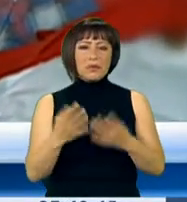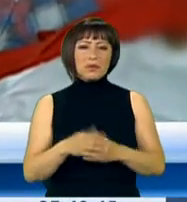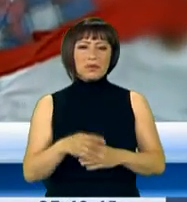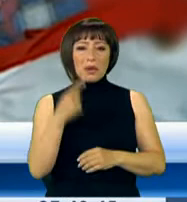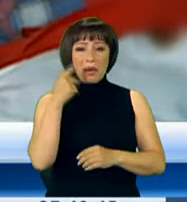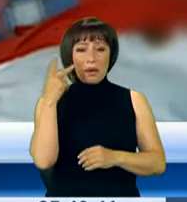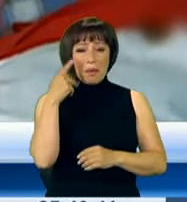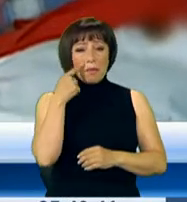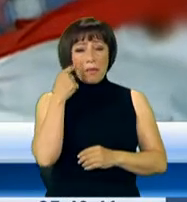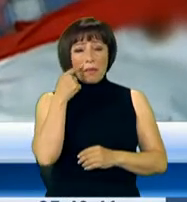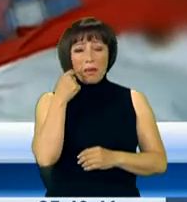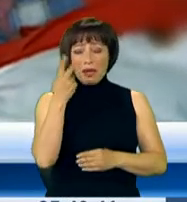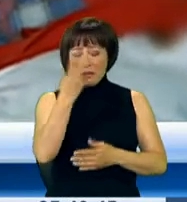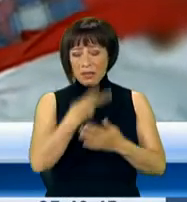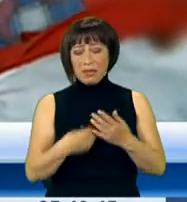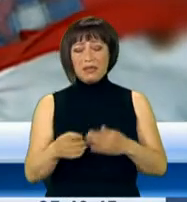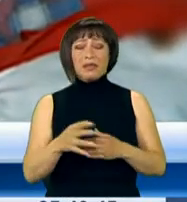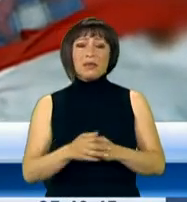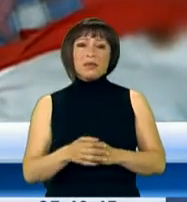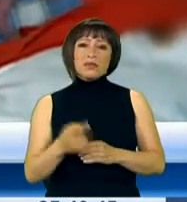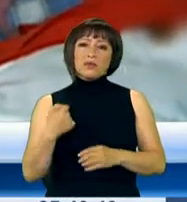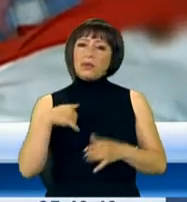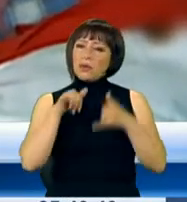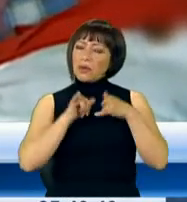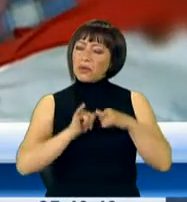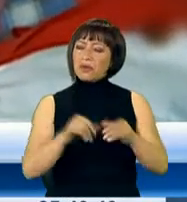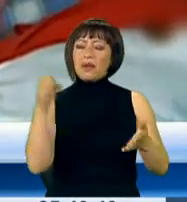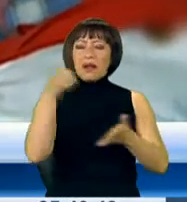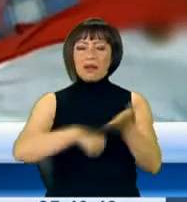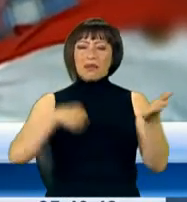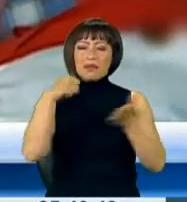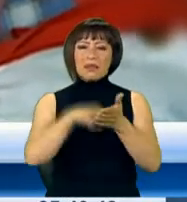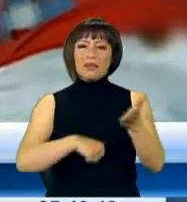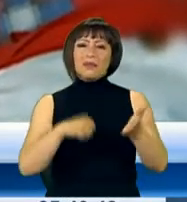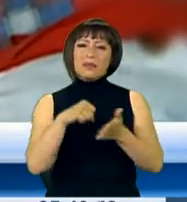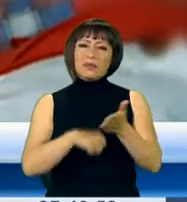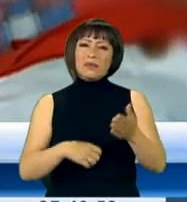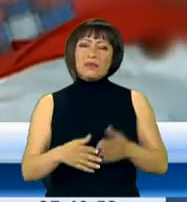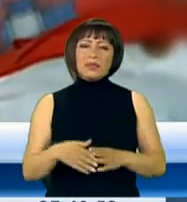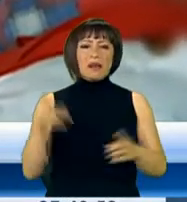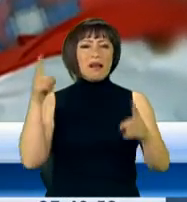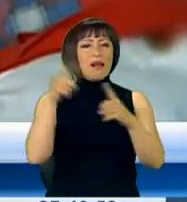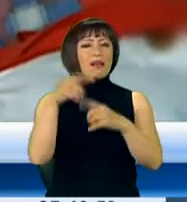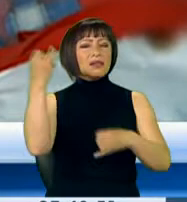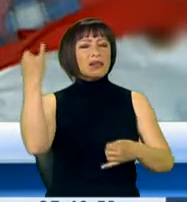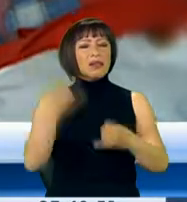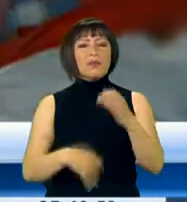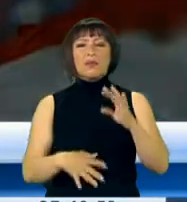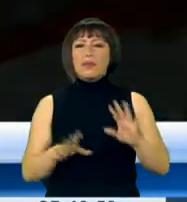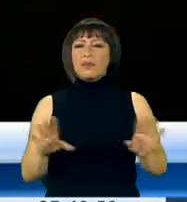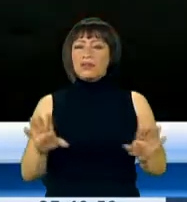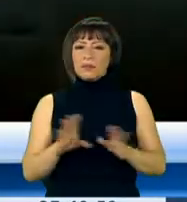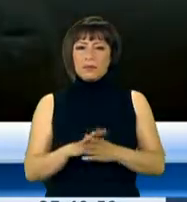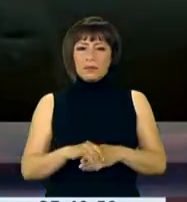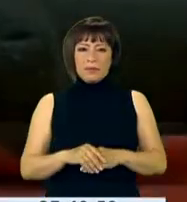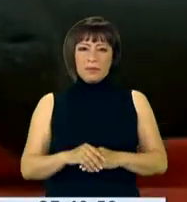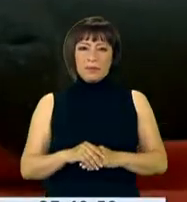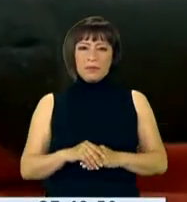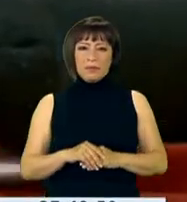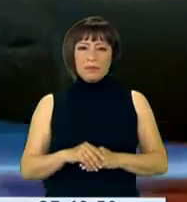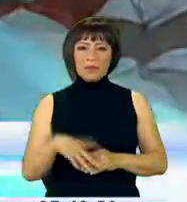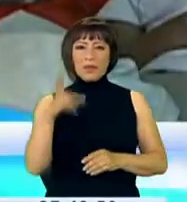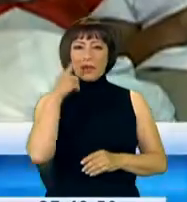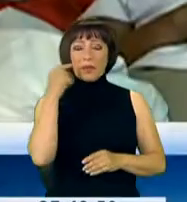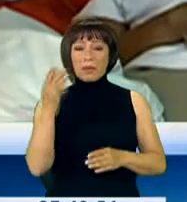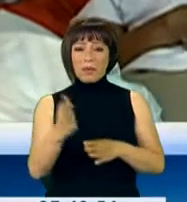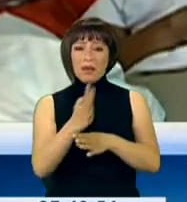hijos. Y yo voy a seguir luchando hasta lo último. Aquí con él. Franklin quedó